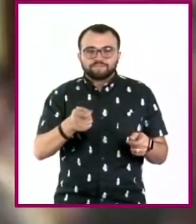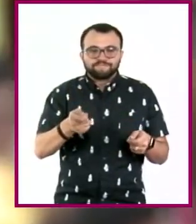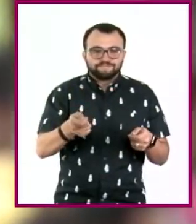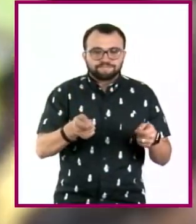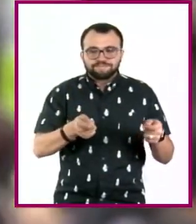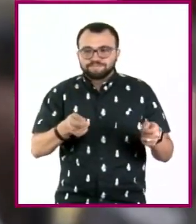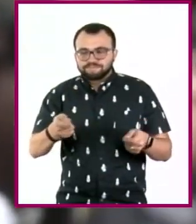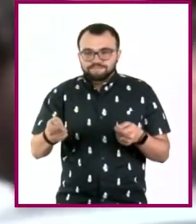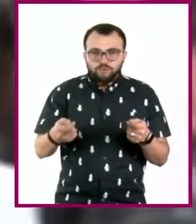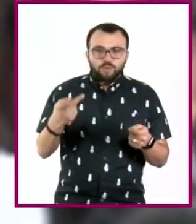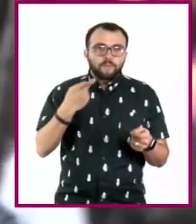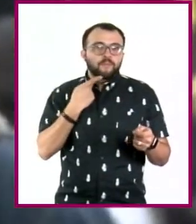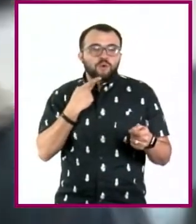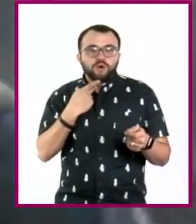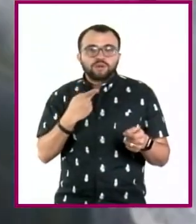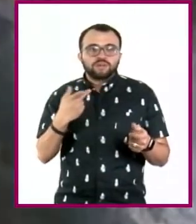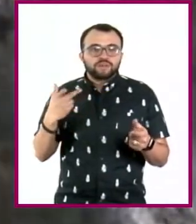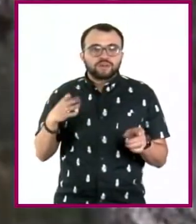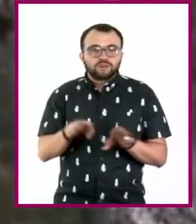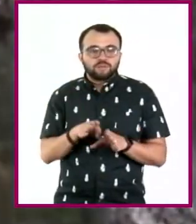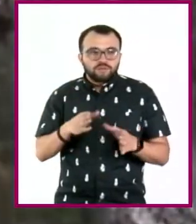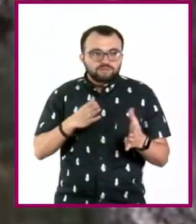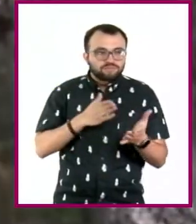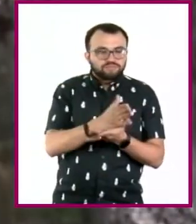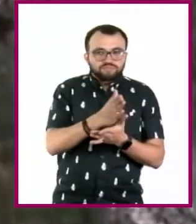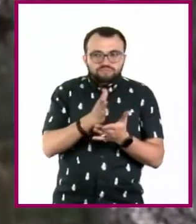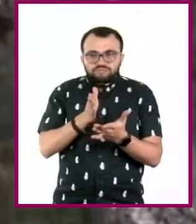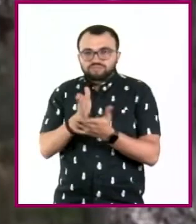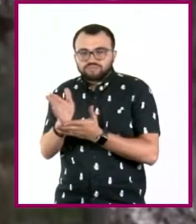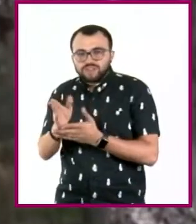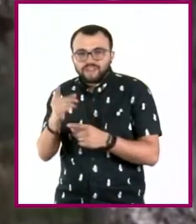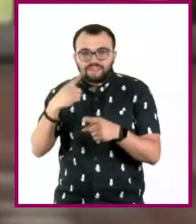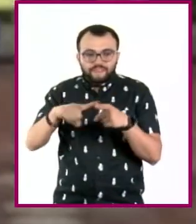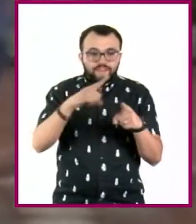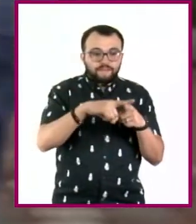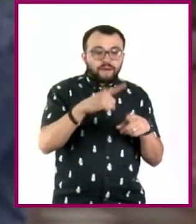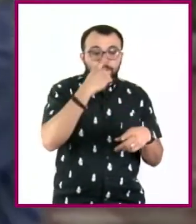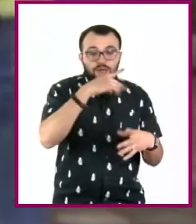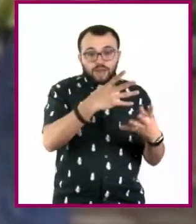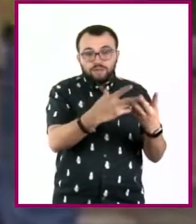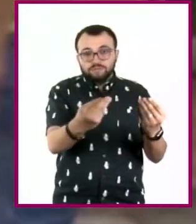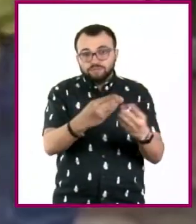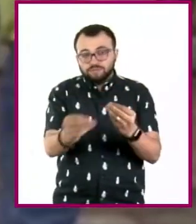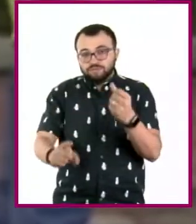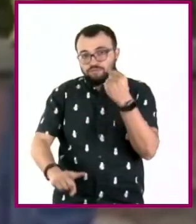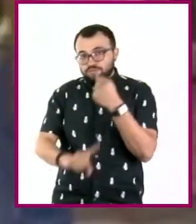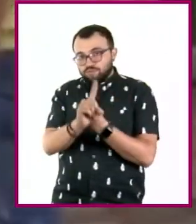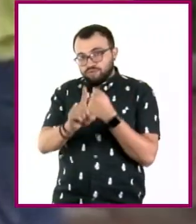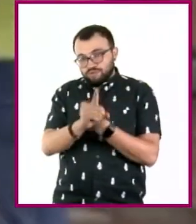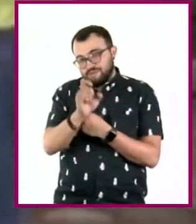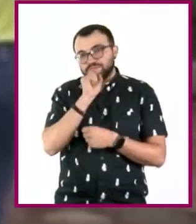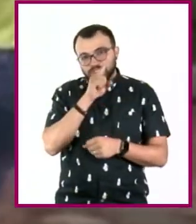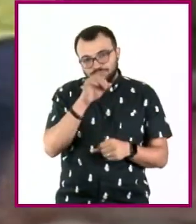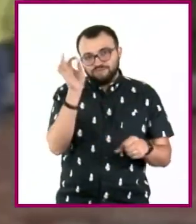pública orientada y dirigida a resolver las problemáticas que afectan a las